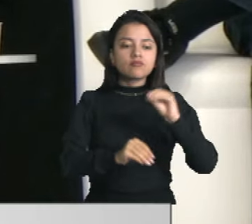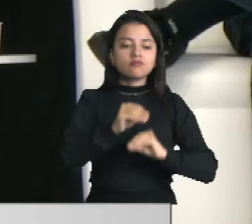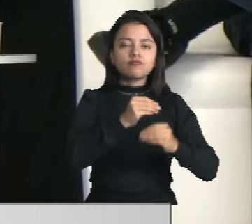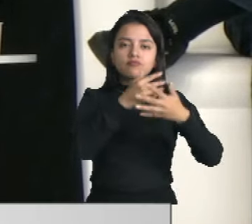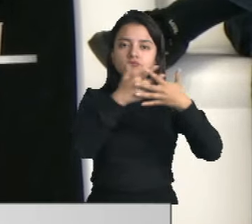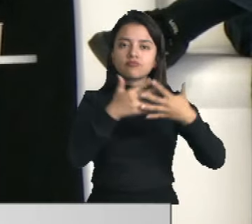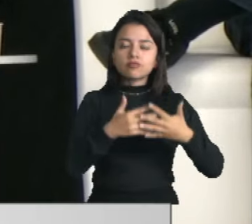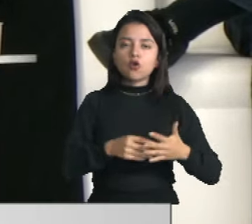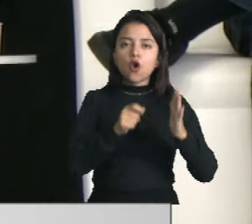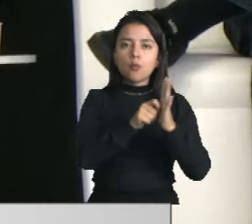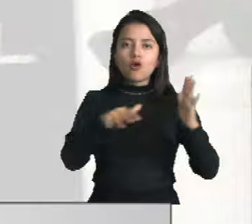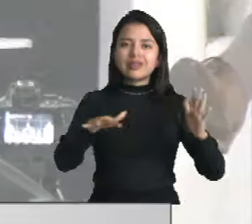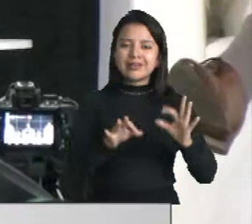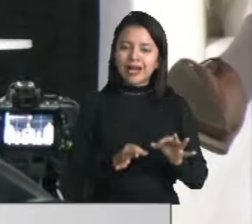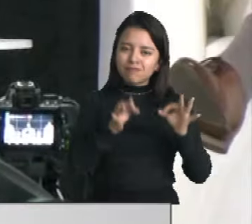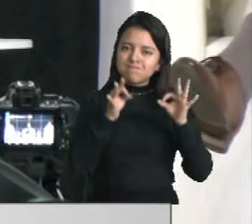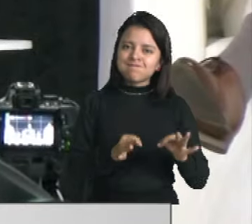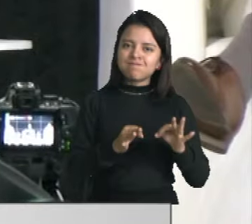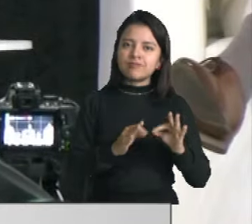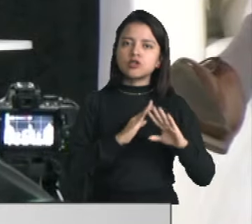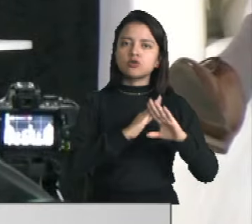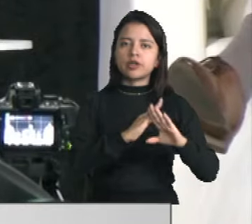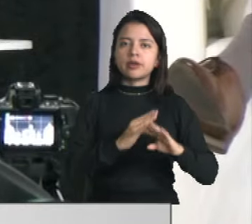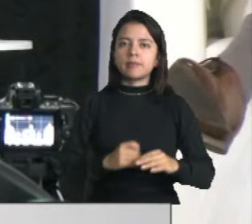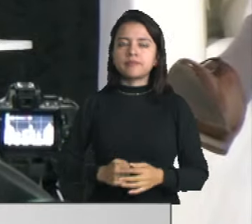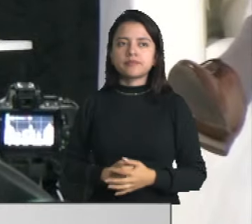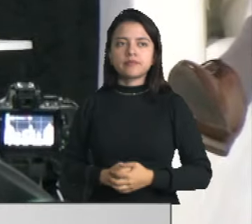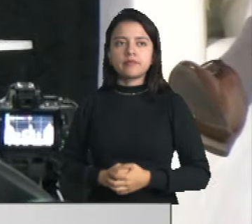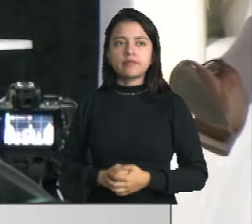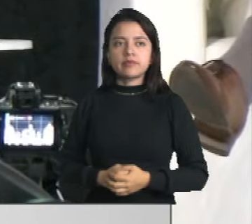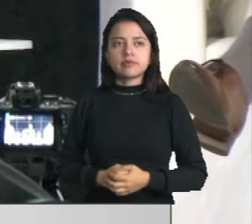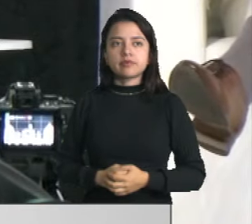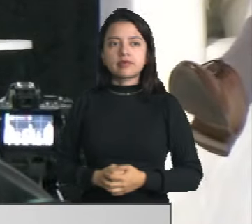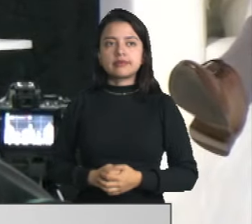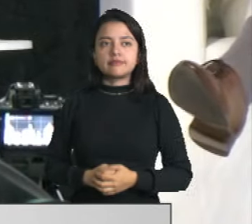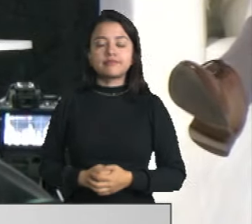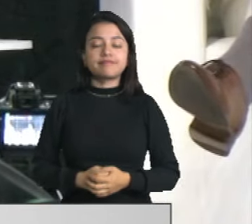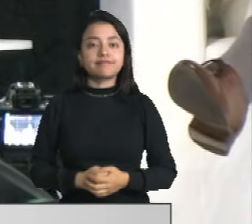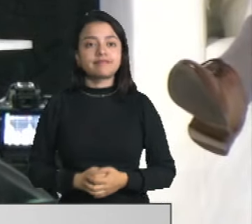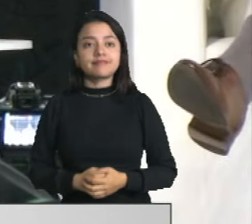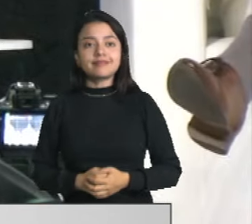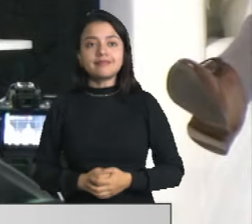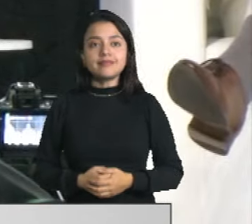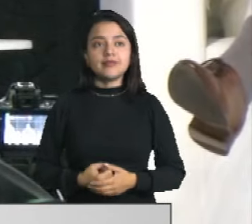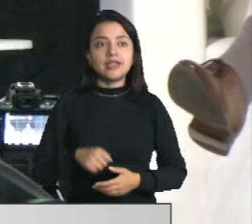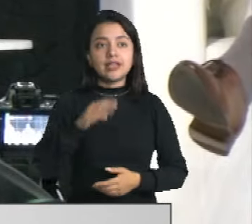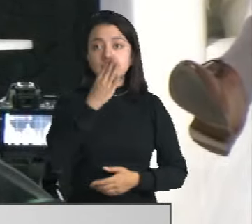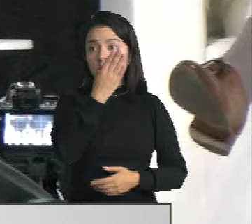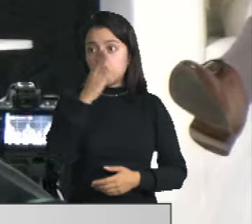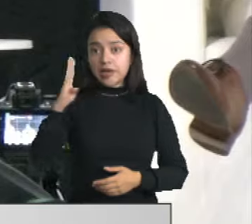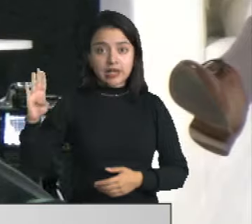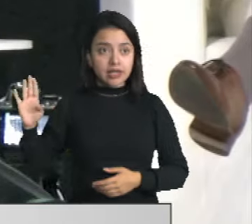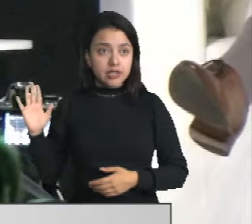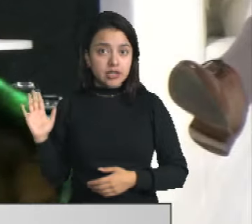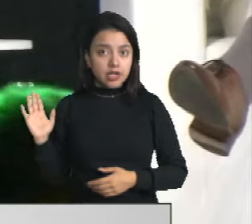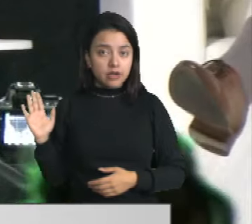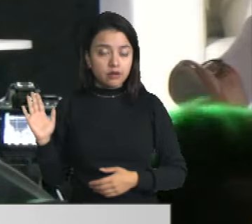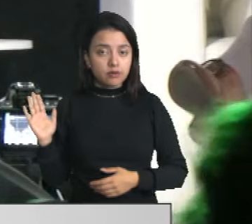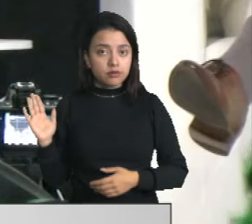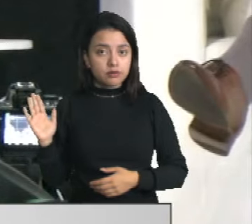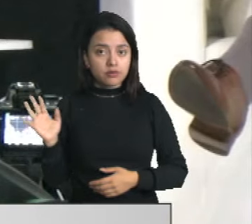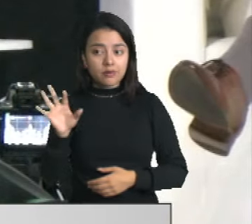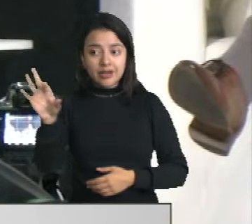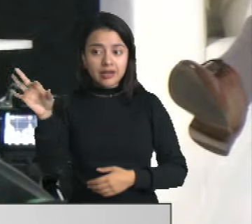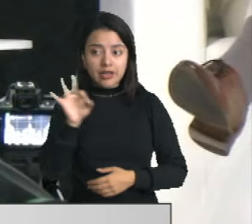seguridad contundente. Si los barranquilleros hubieran querido elegir a alguien del pacto histórico, hubiesen elegido, pero